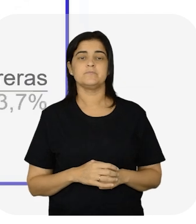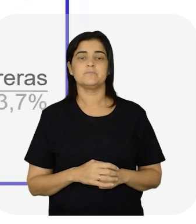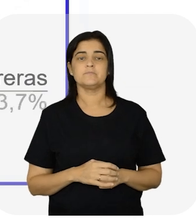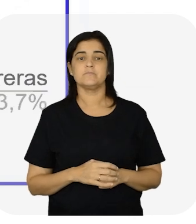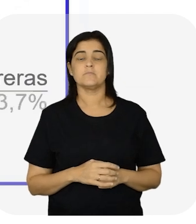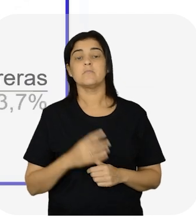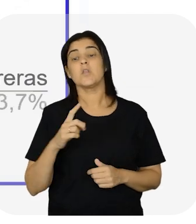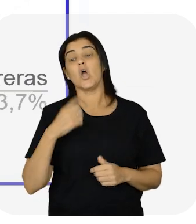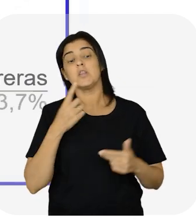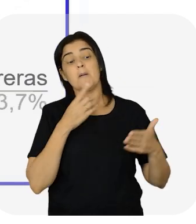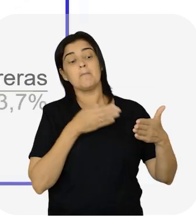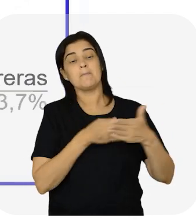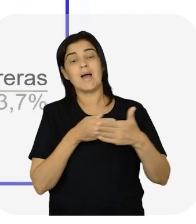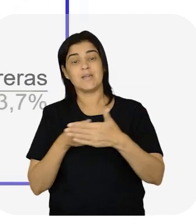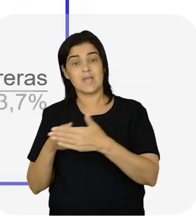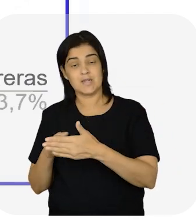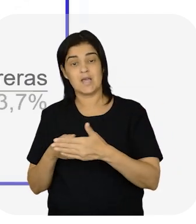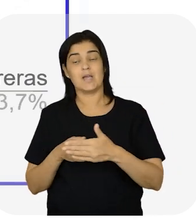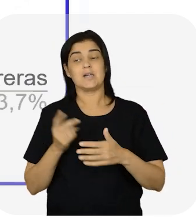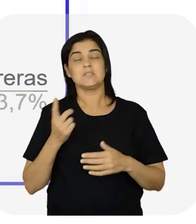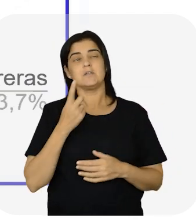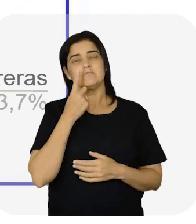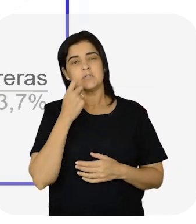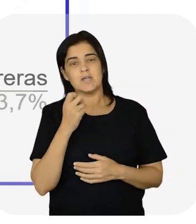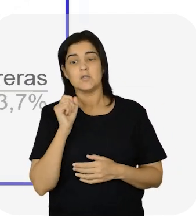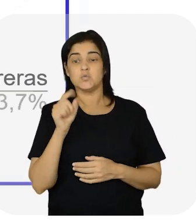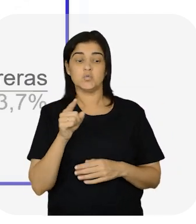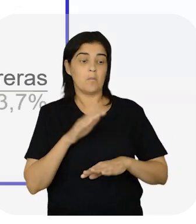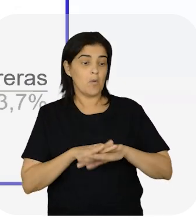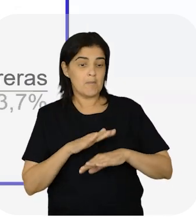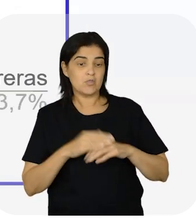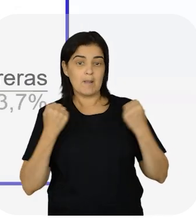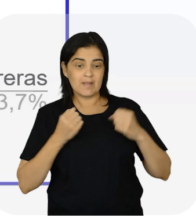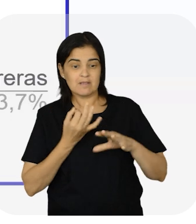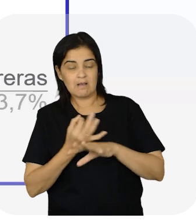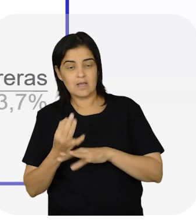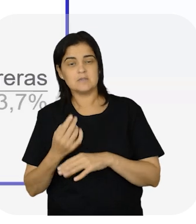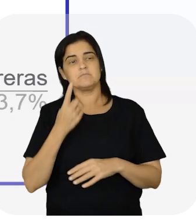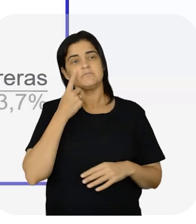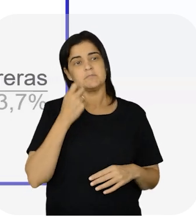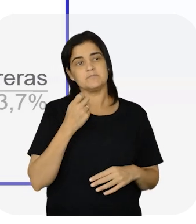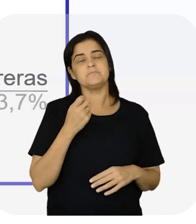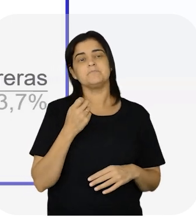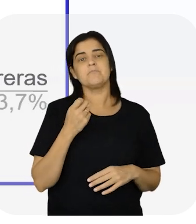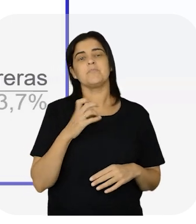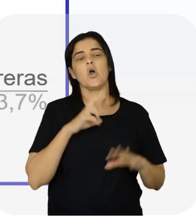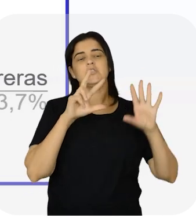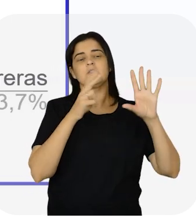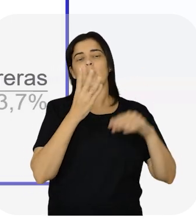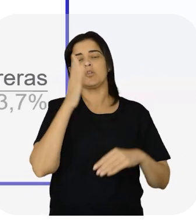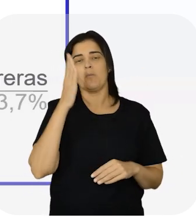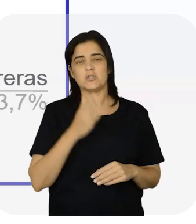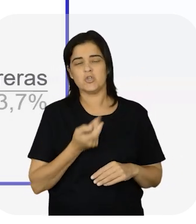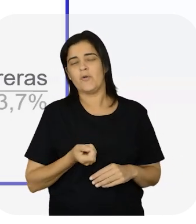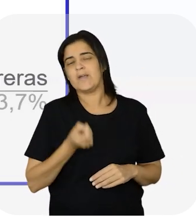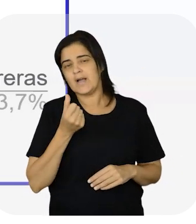En cuanto a las barreras que ellos identifican en sus prácticas, tenemos un 84%